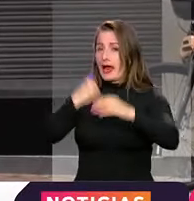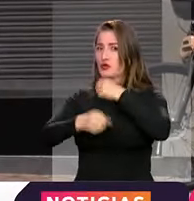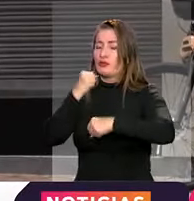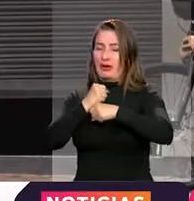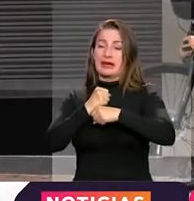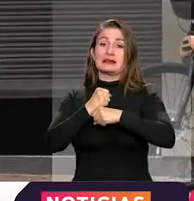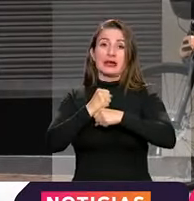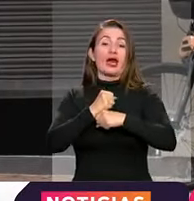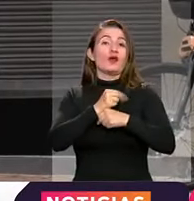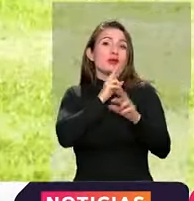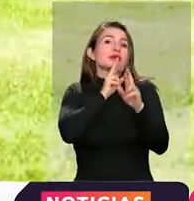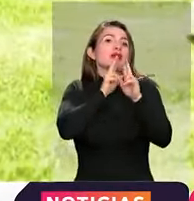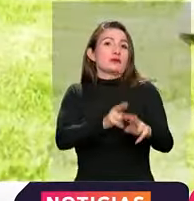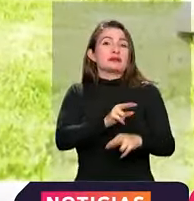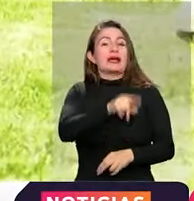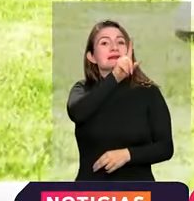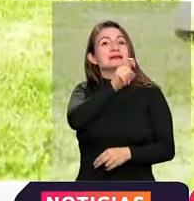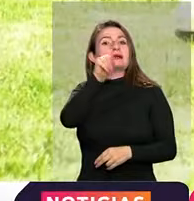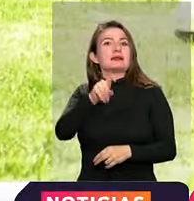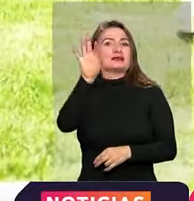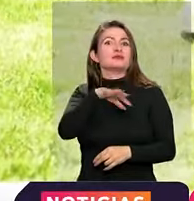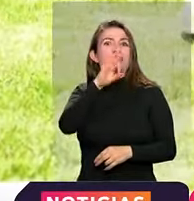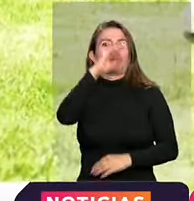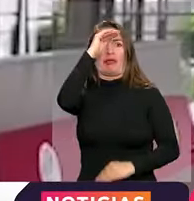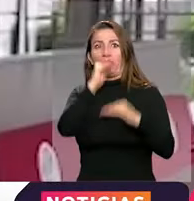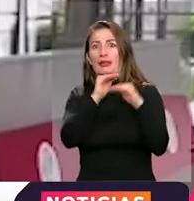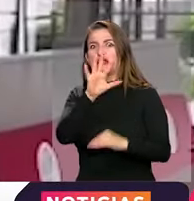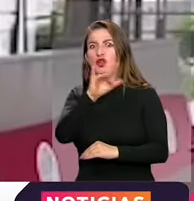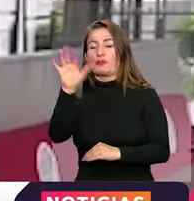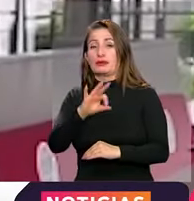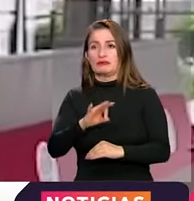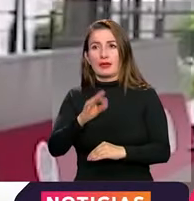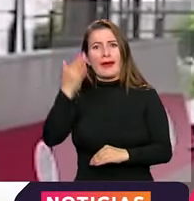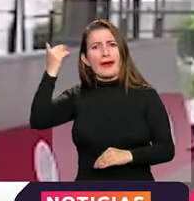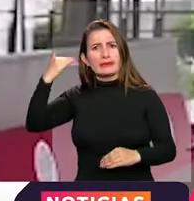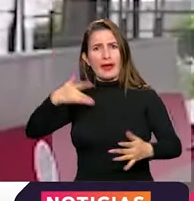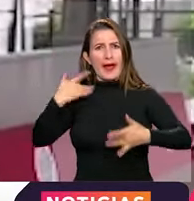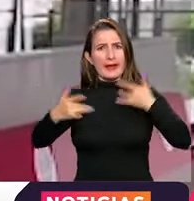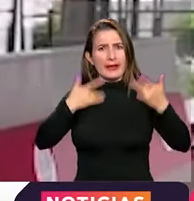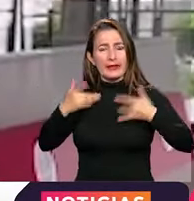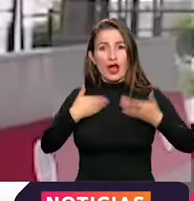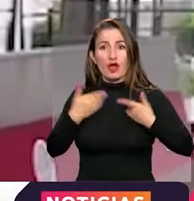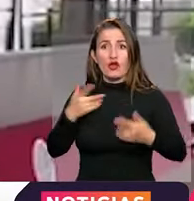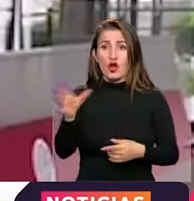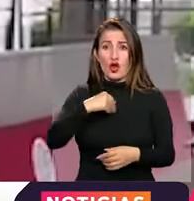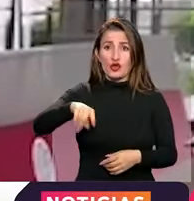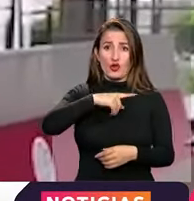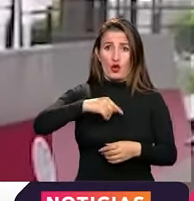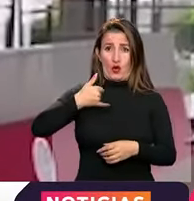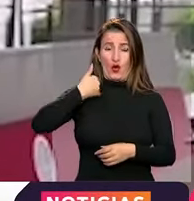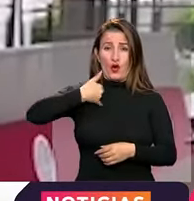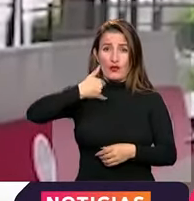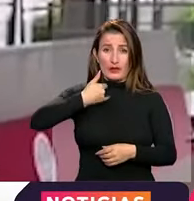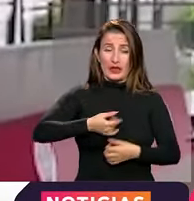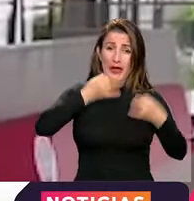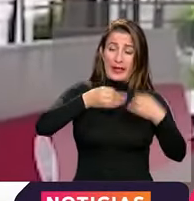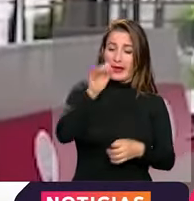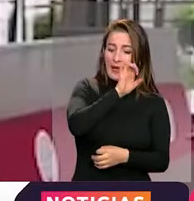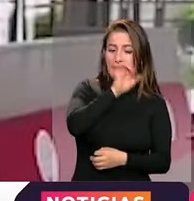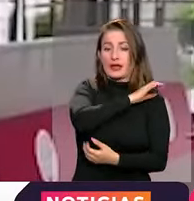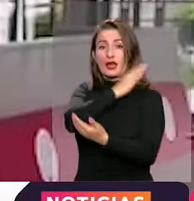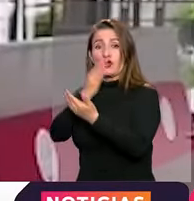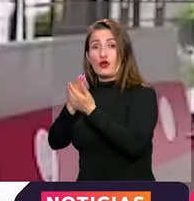año pasado, cuando el resultado fue de 66%. La alegría, emoción que predominaba en nuestros resultados de enero y noviembre